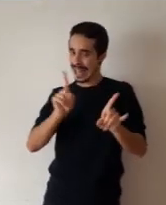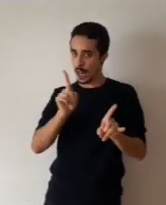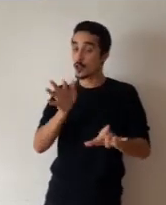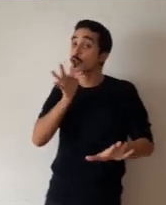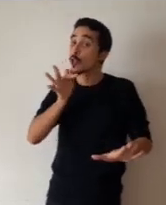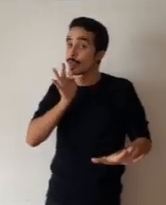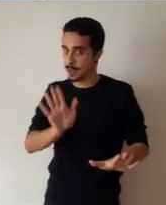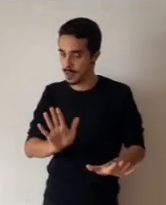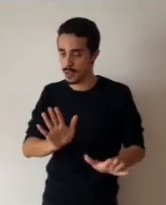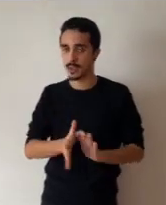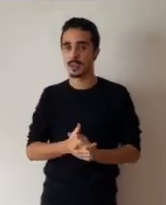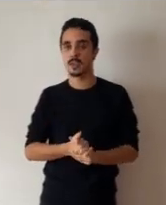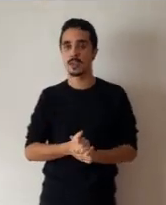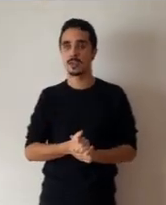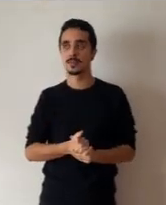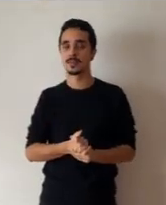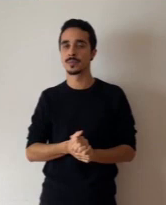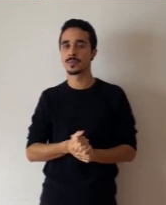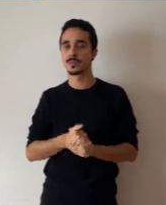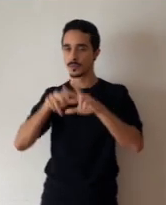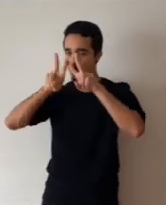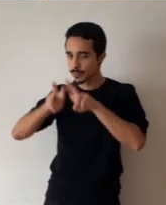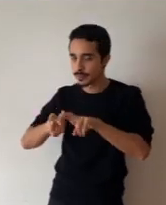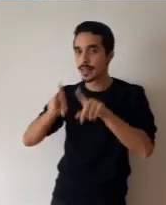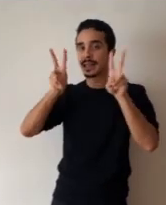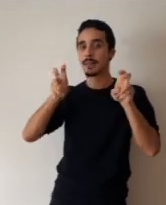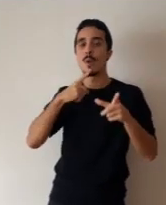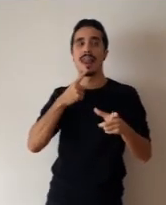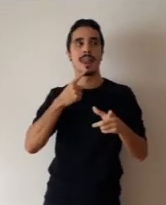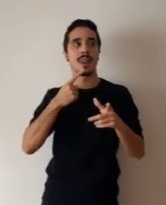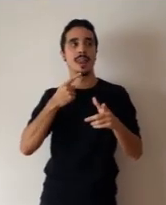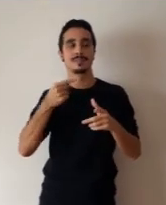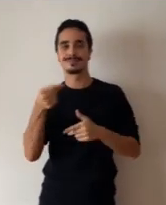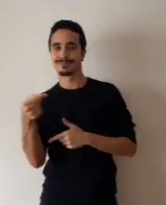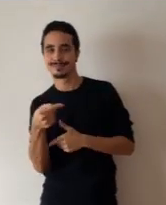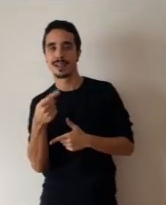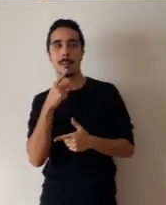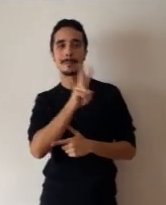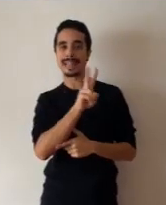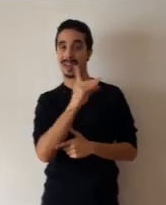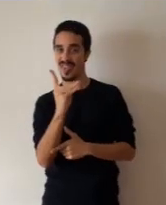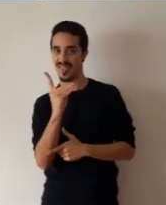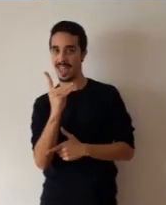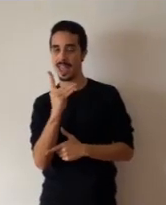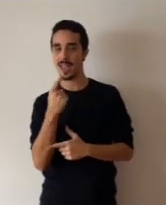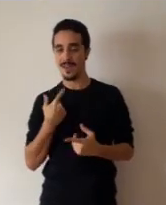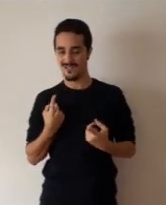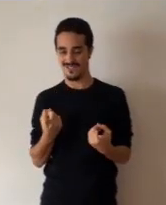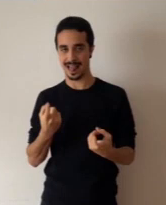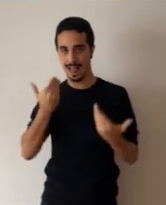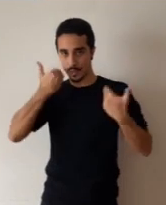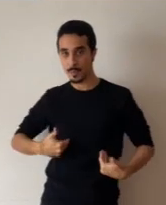no está muy claro todavía, se está en ello, si el déficit de vitamina D es